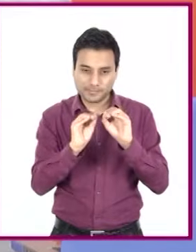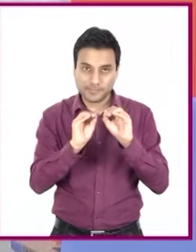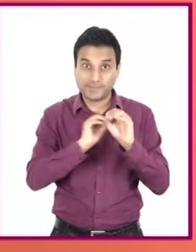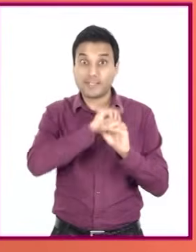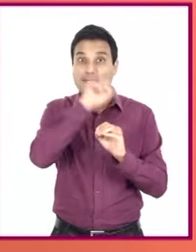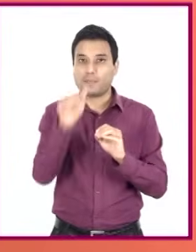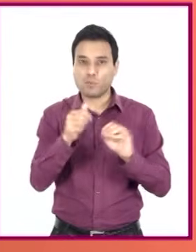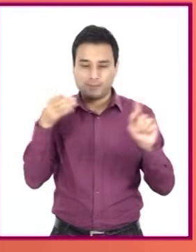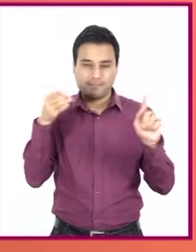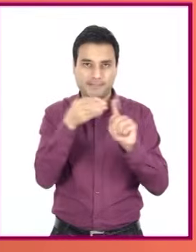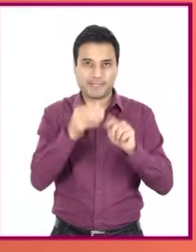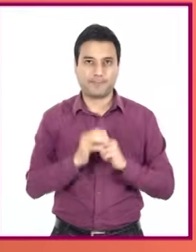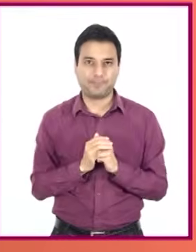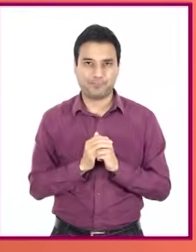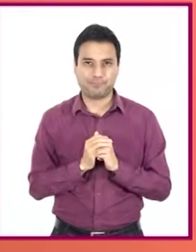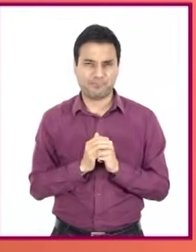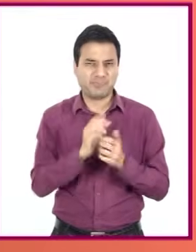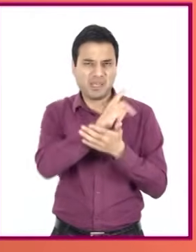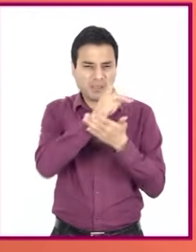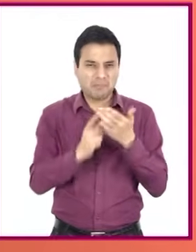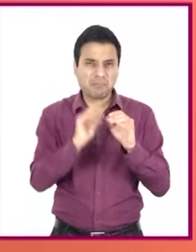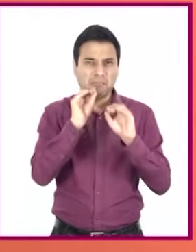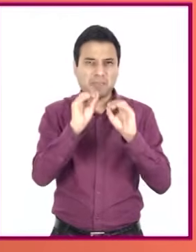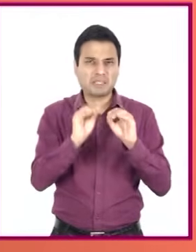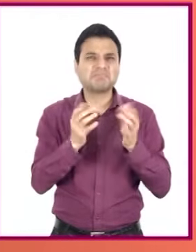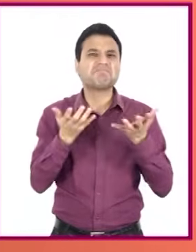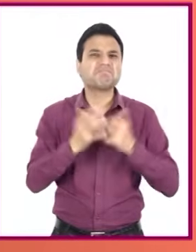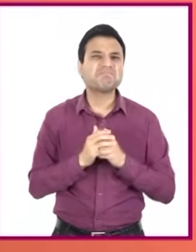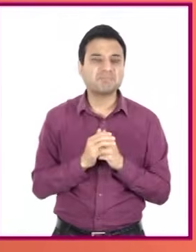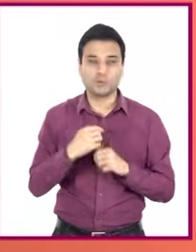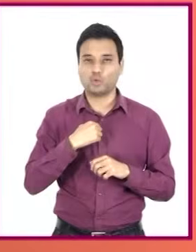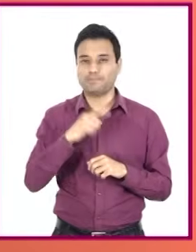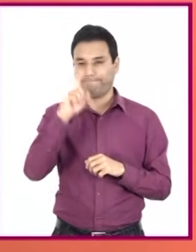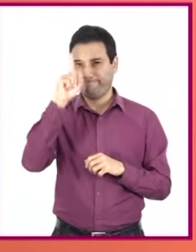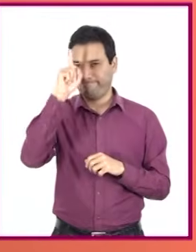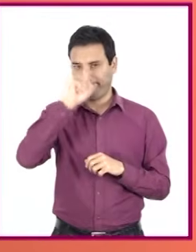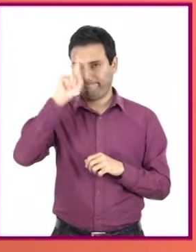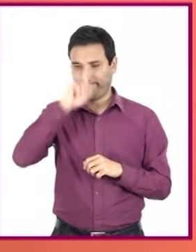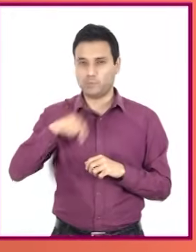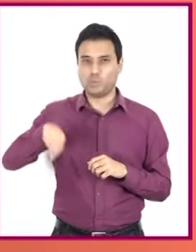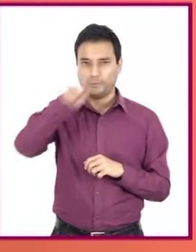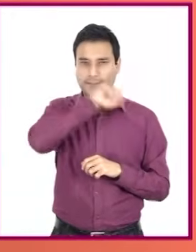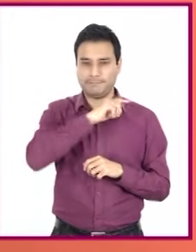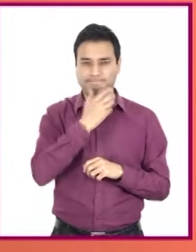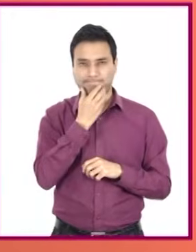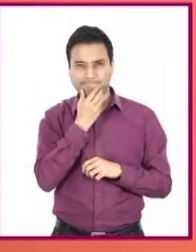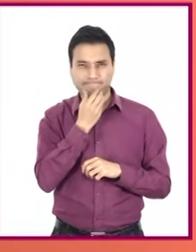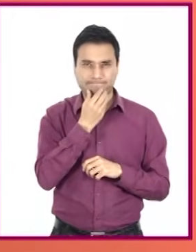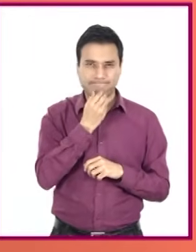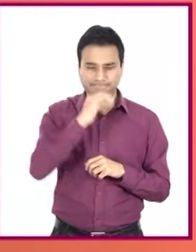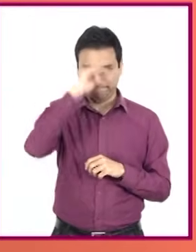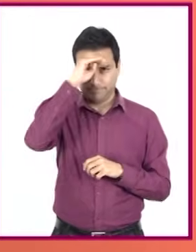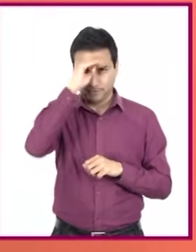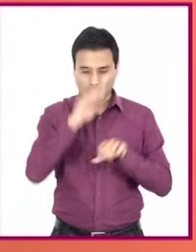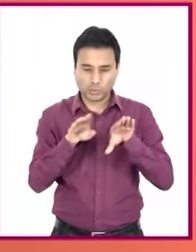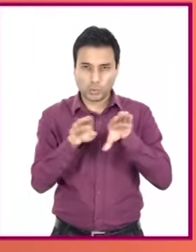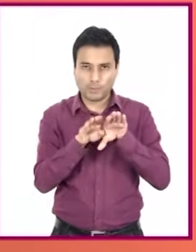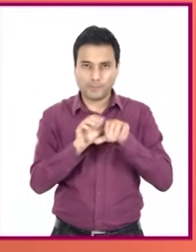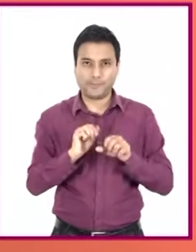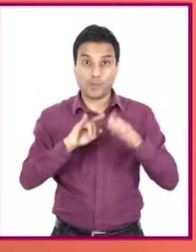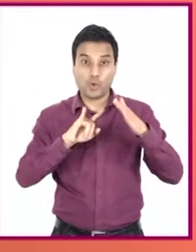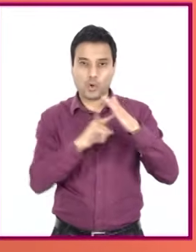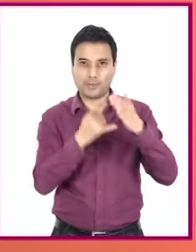meta. En la planeación de su proyecto, les recomendamos determinar, con ayuda de su cronograma, los